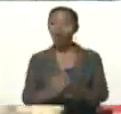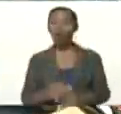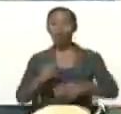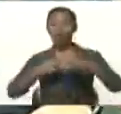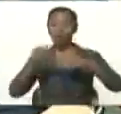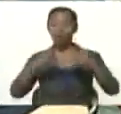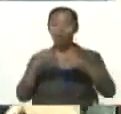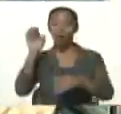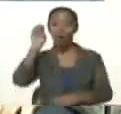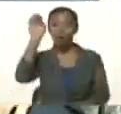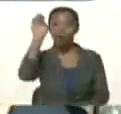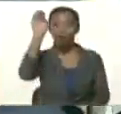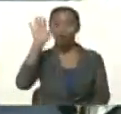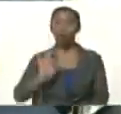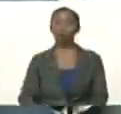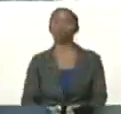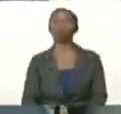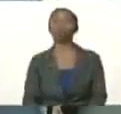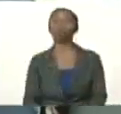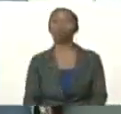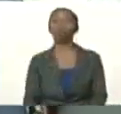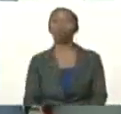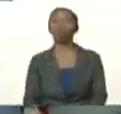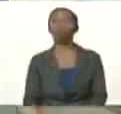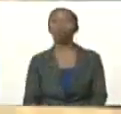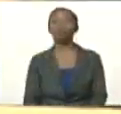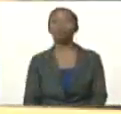Construyendo el futuro.